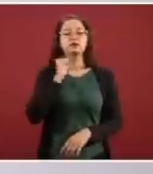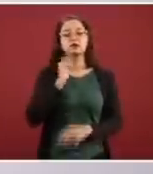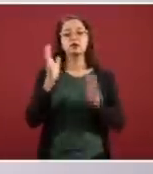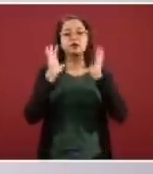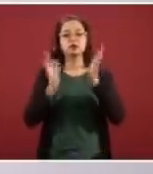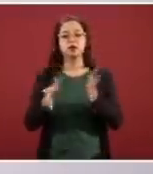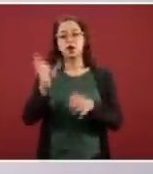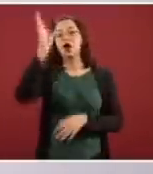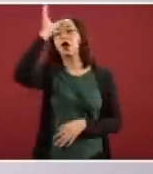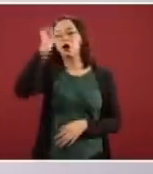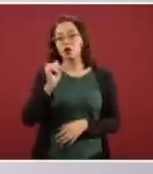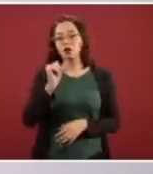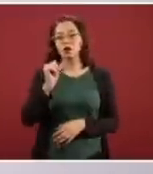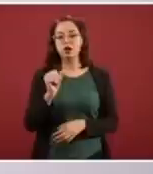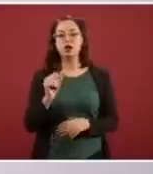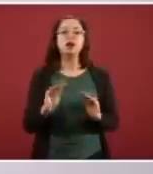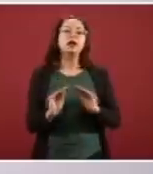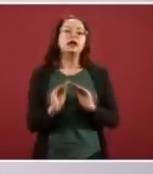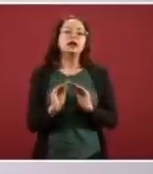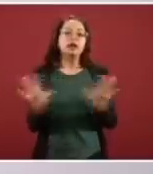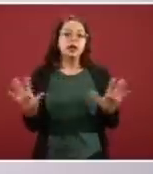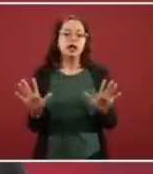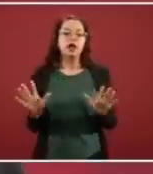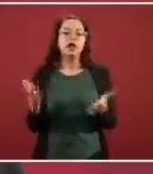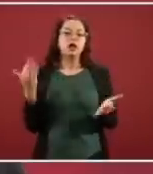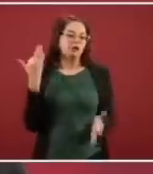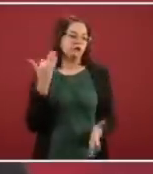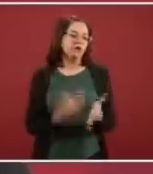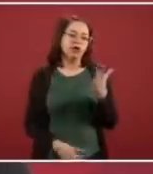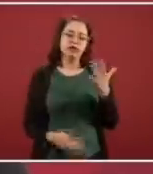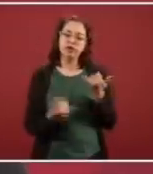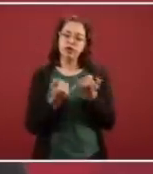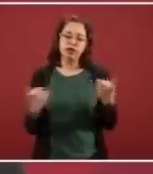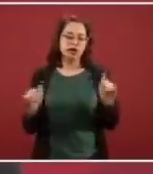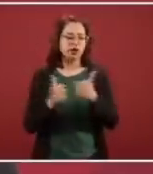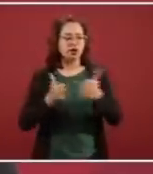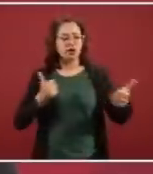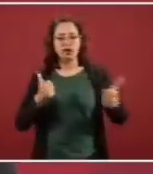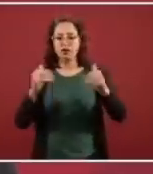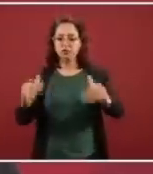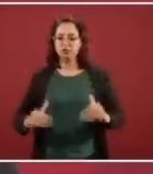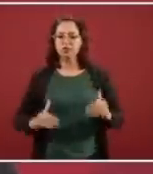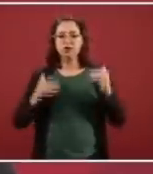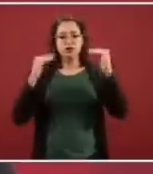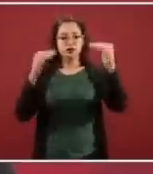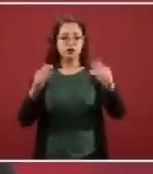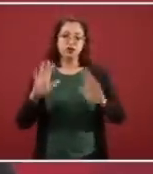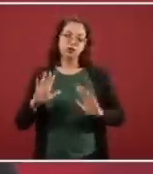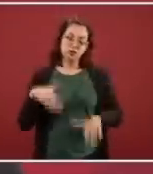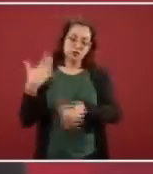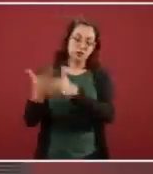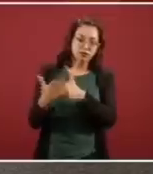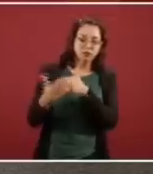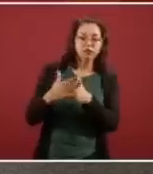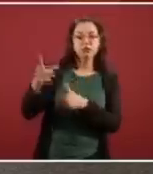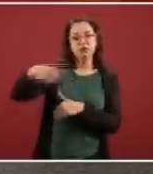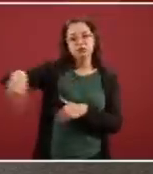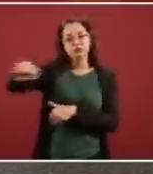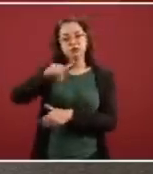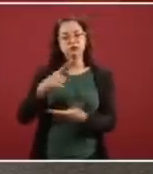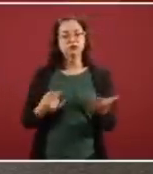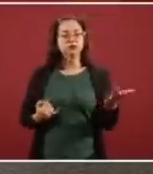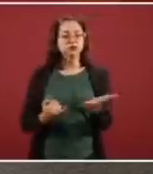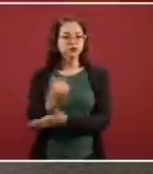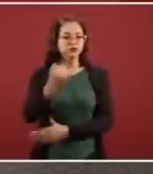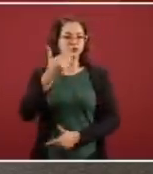Falta, desde luego, que de manera autónoma, independiente, soberana, decidan, porque es el procedimiento